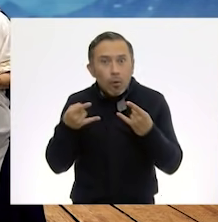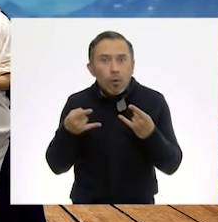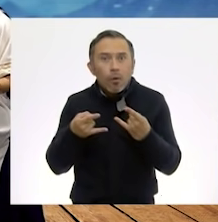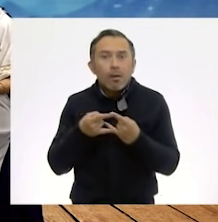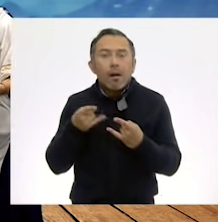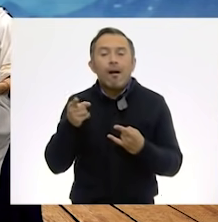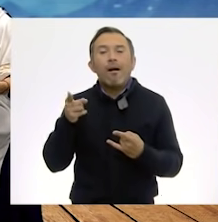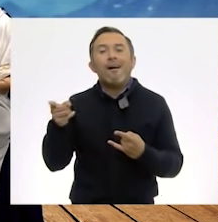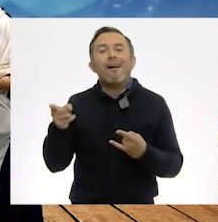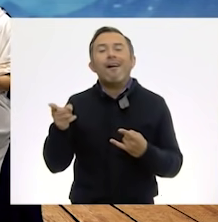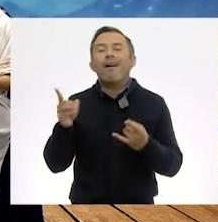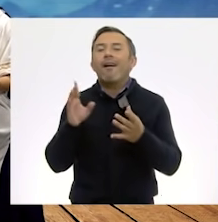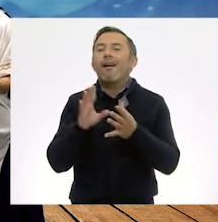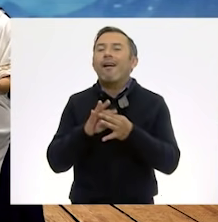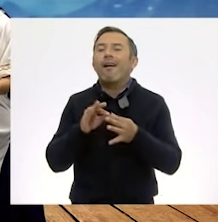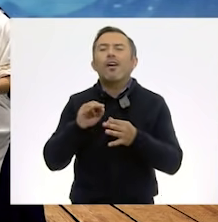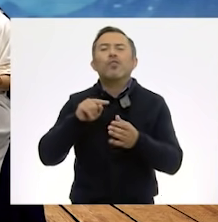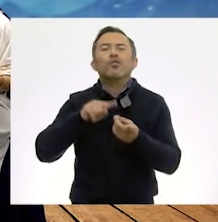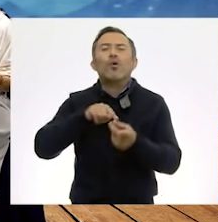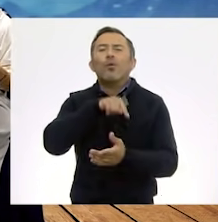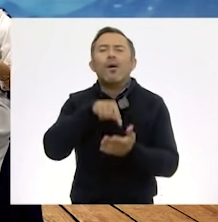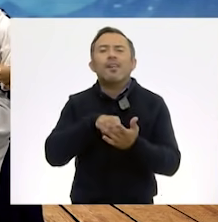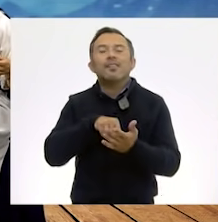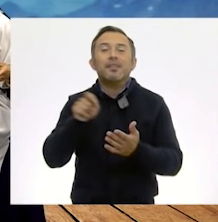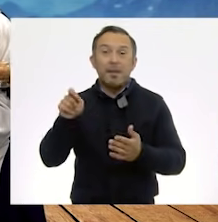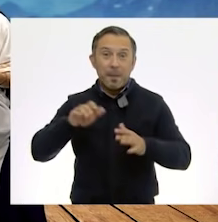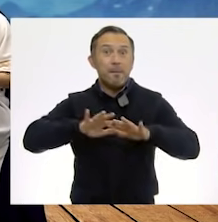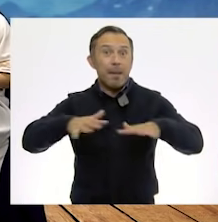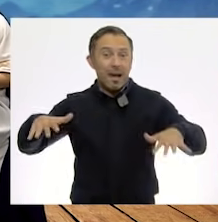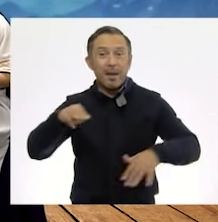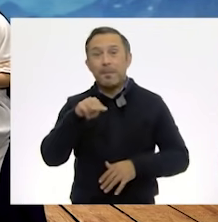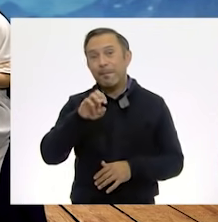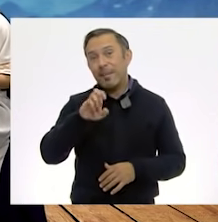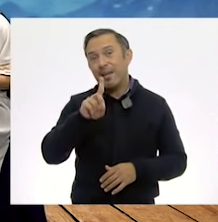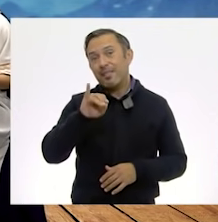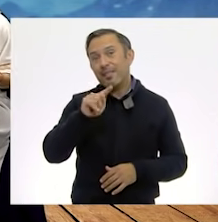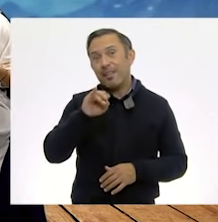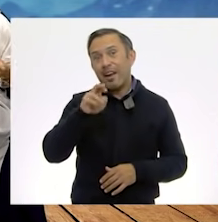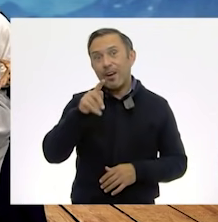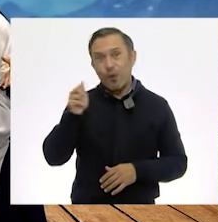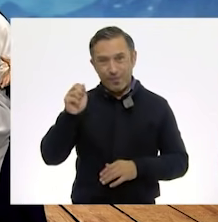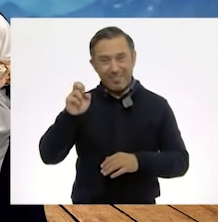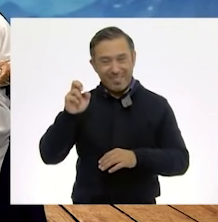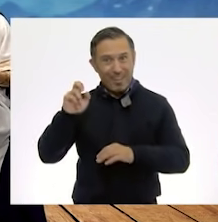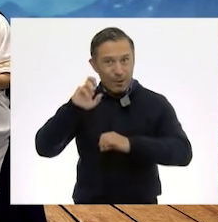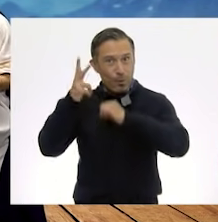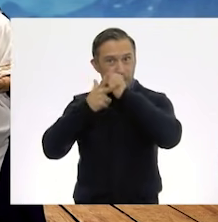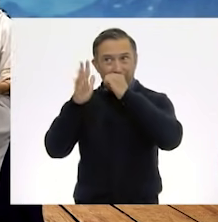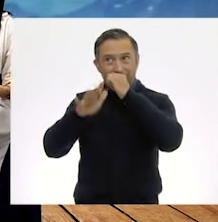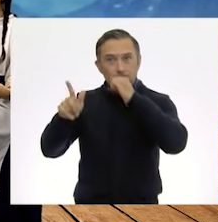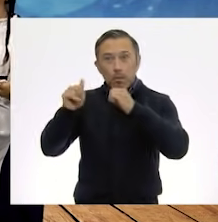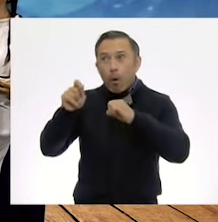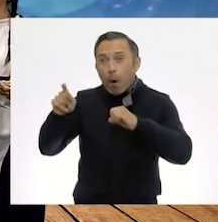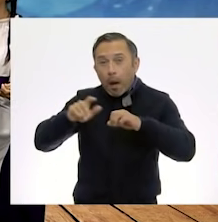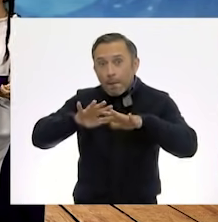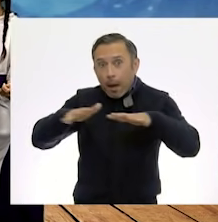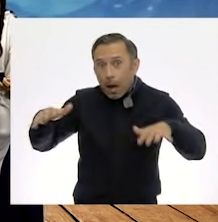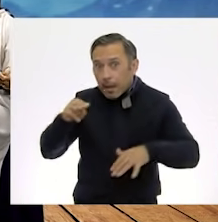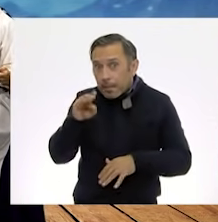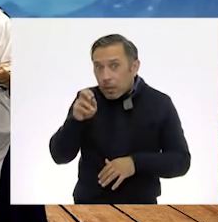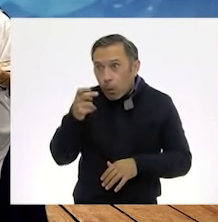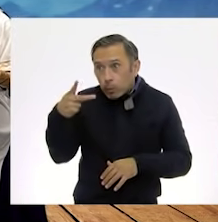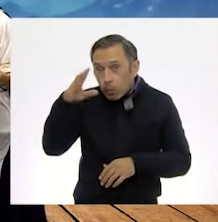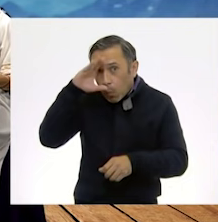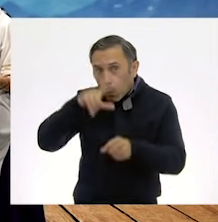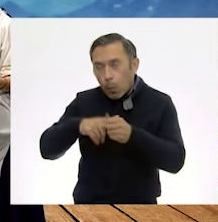narrada en torno al mar Mediterráneo. Entonces, exacto, incluso el mar Mediterráneo para la cultura es importantísimo. Así es.